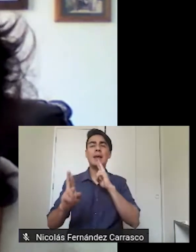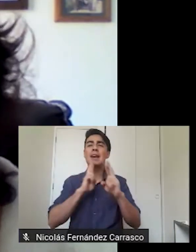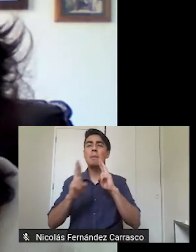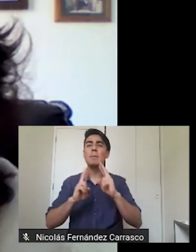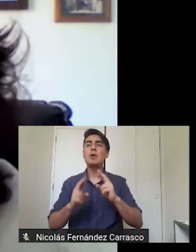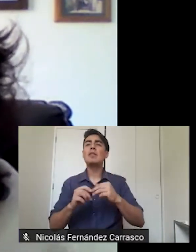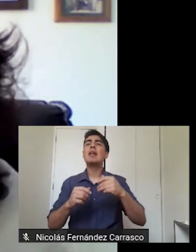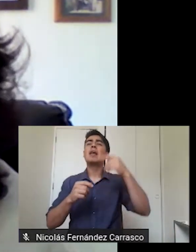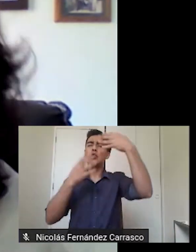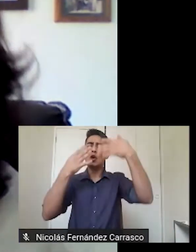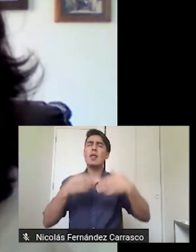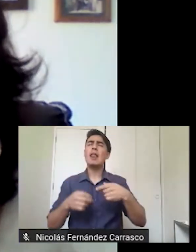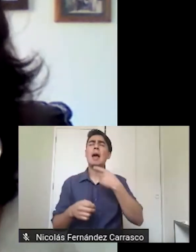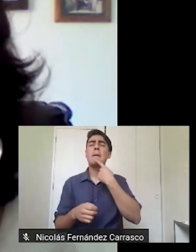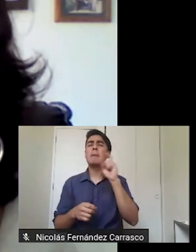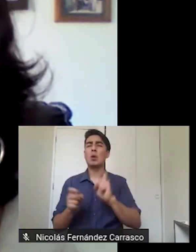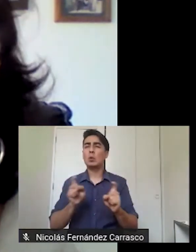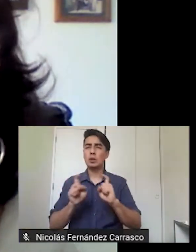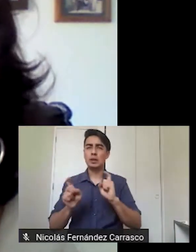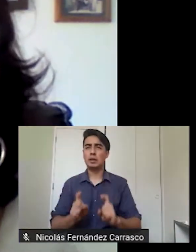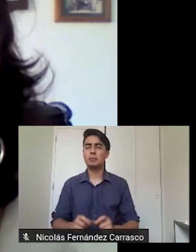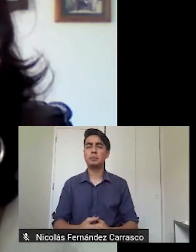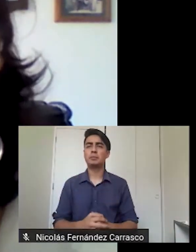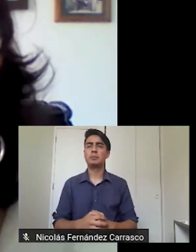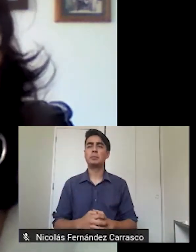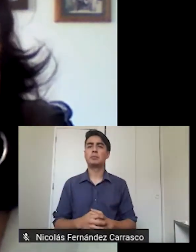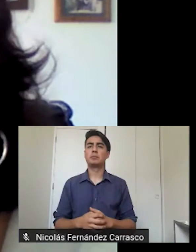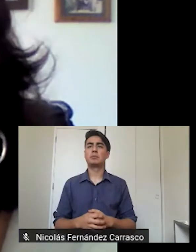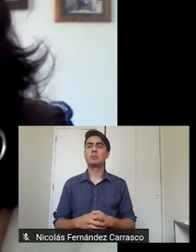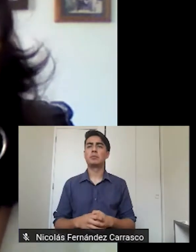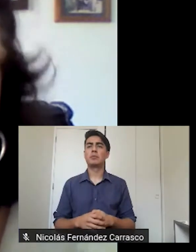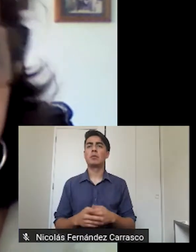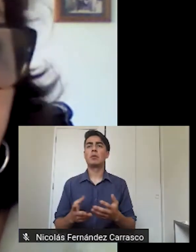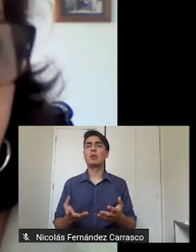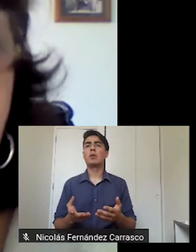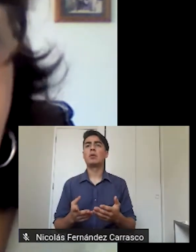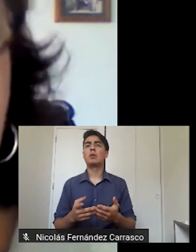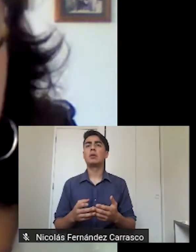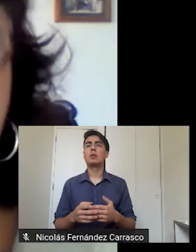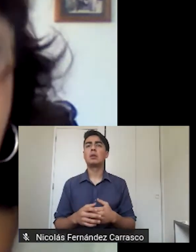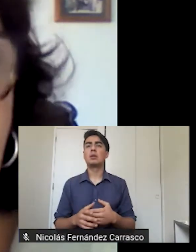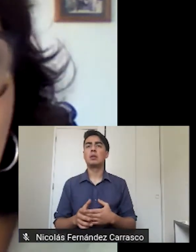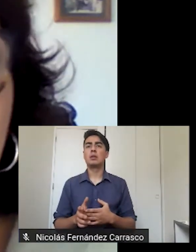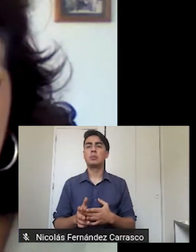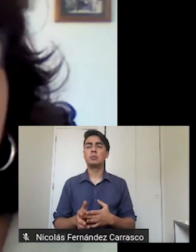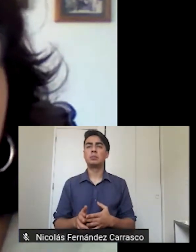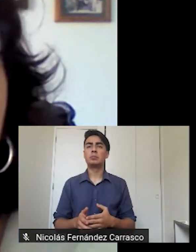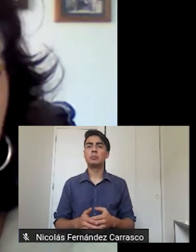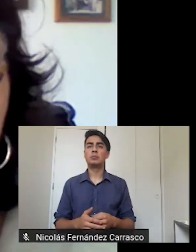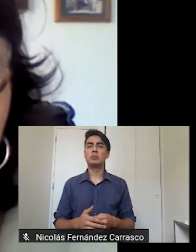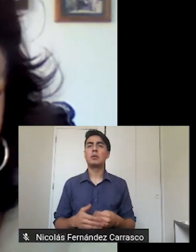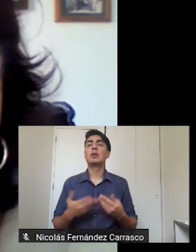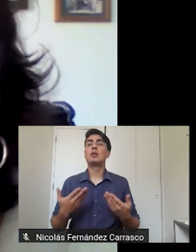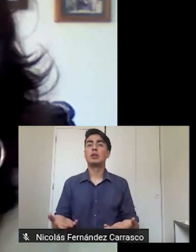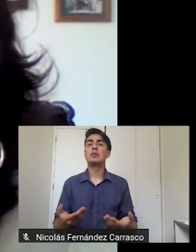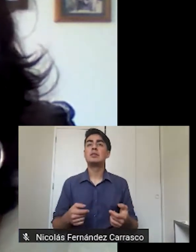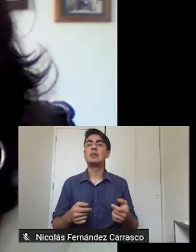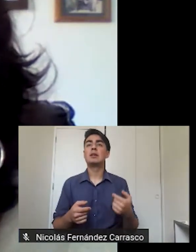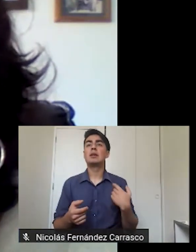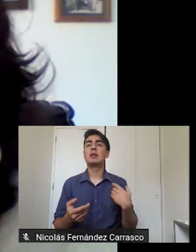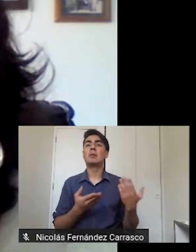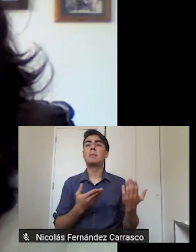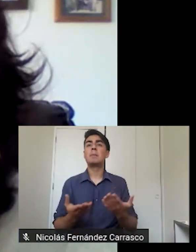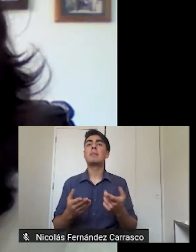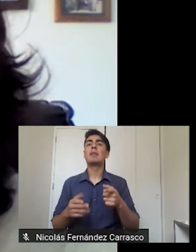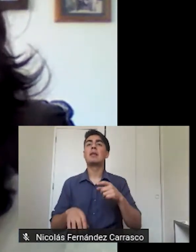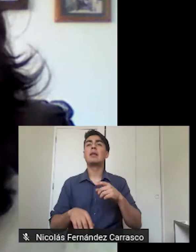las preguntas que se han planteado en la interrogante, o al menos levantar nuevas preguntas. Entonces, invitamos a